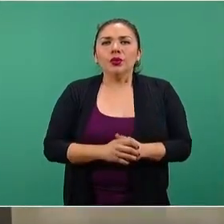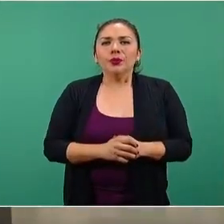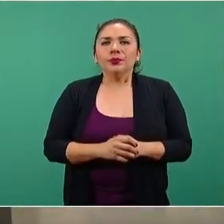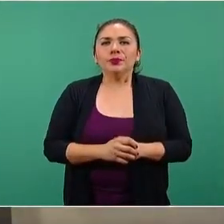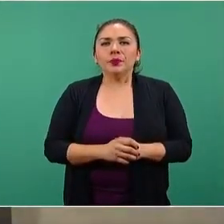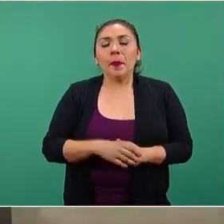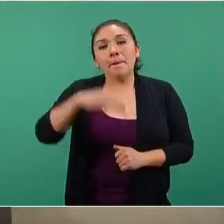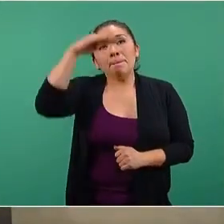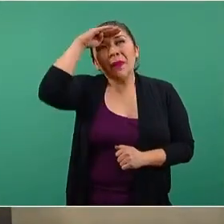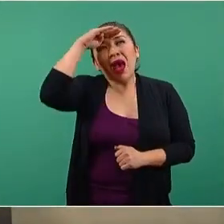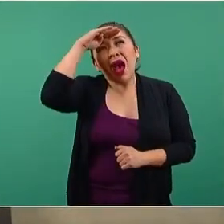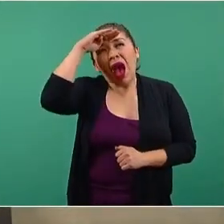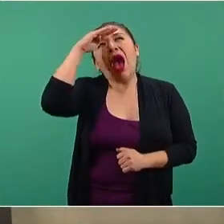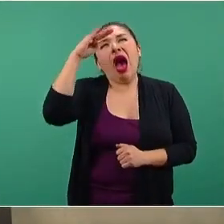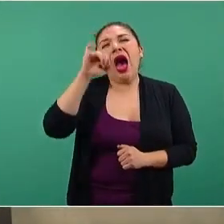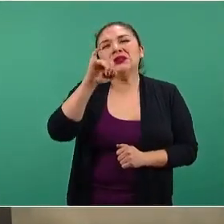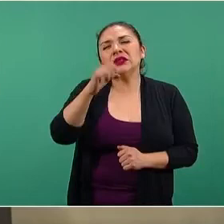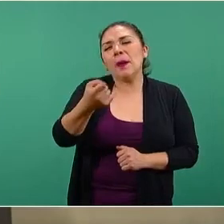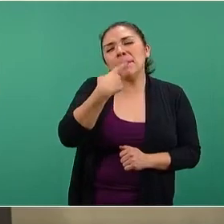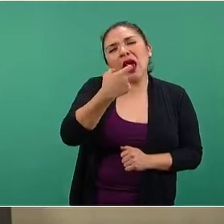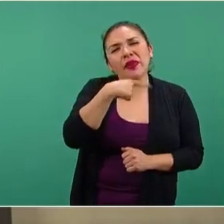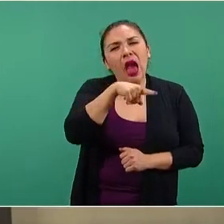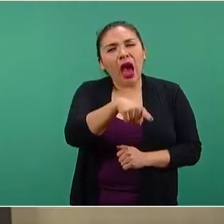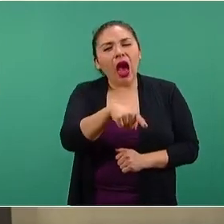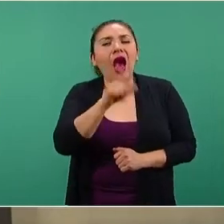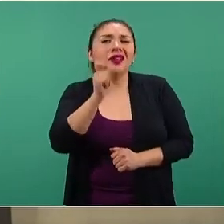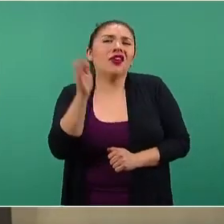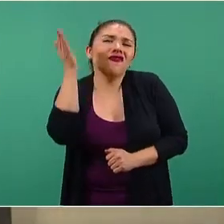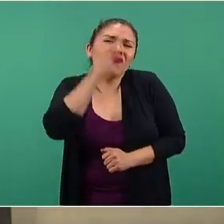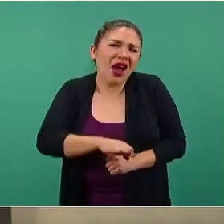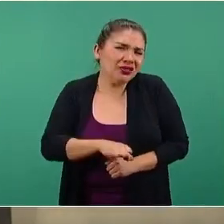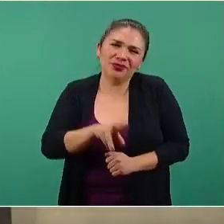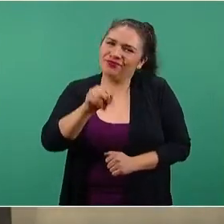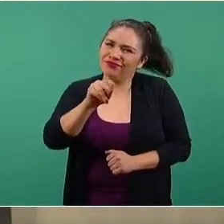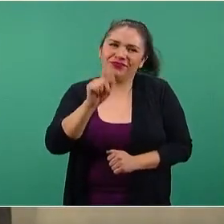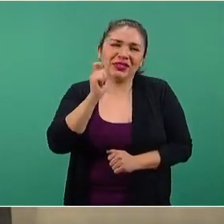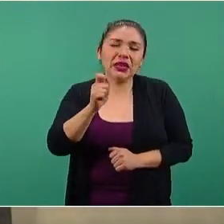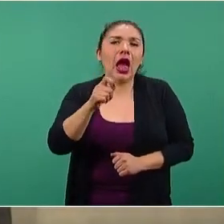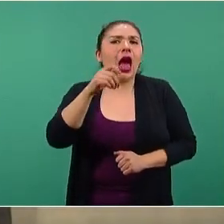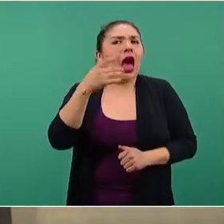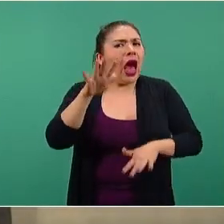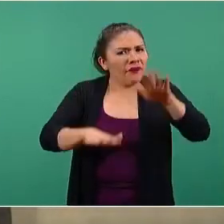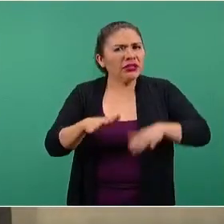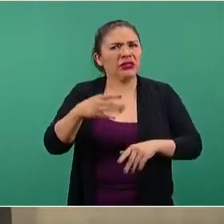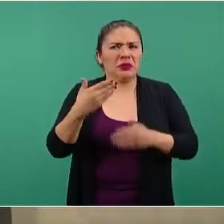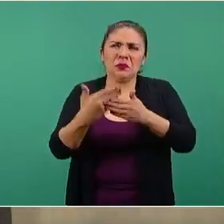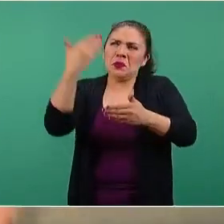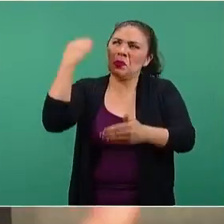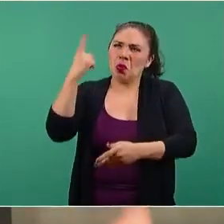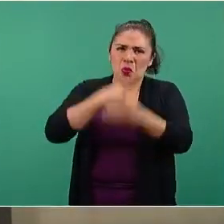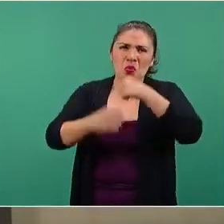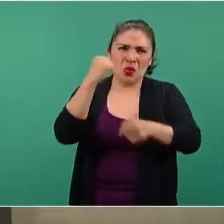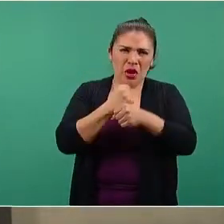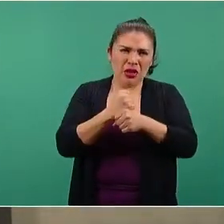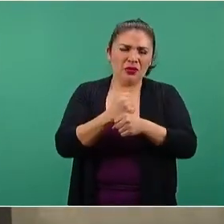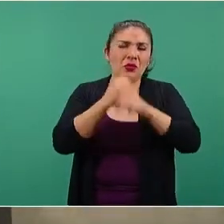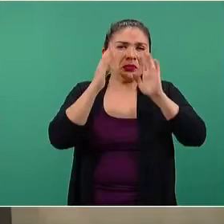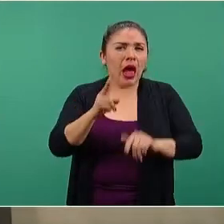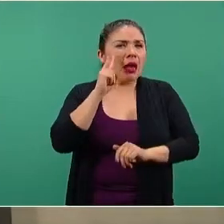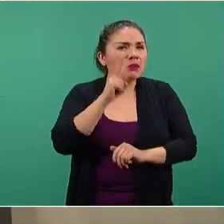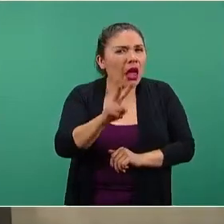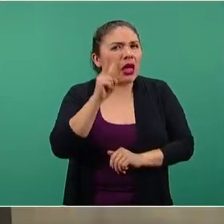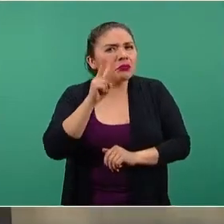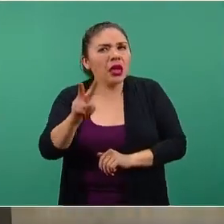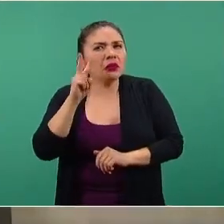con expectativas falsas sobre los medicamentos. A lo largo de la epidemia hemos visto circular a lo largo de los